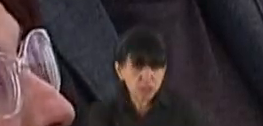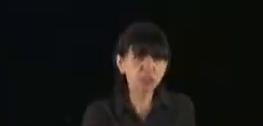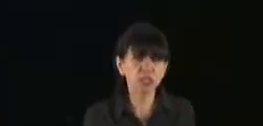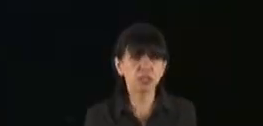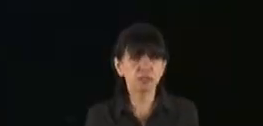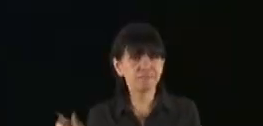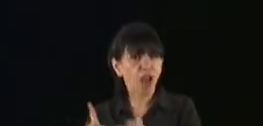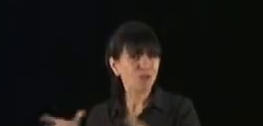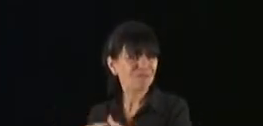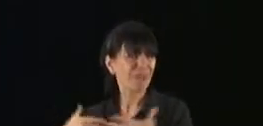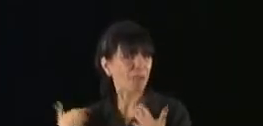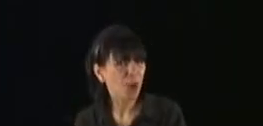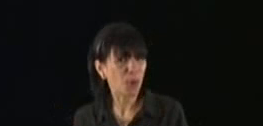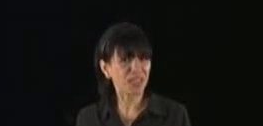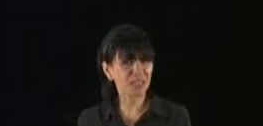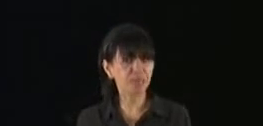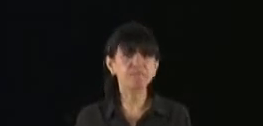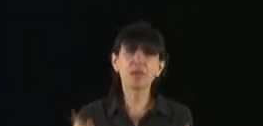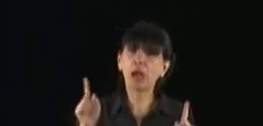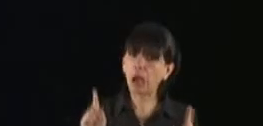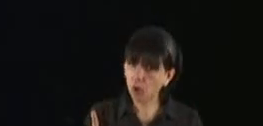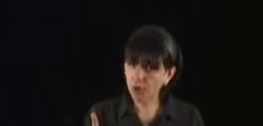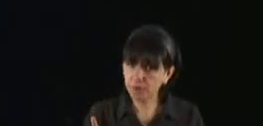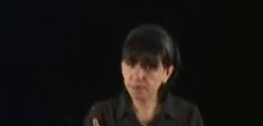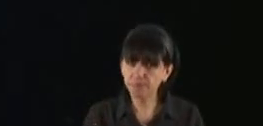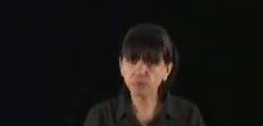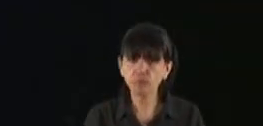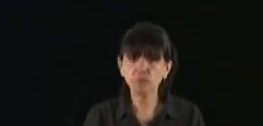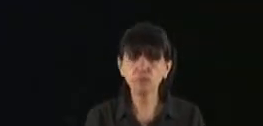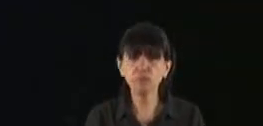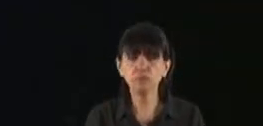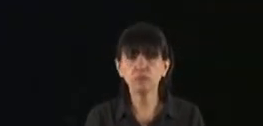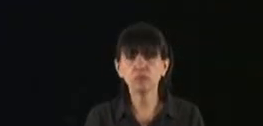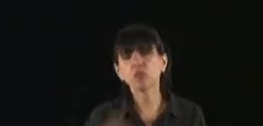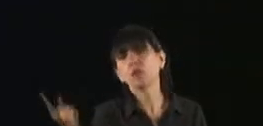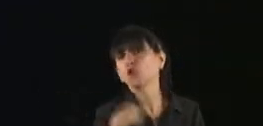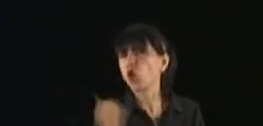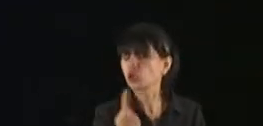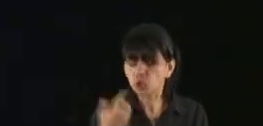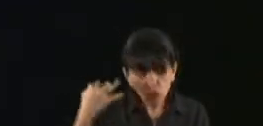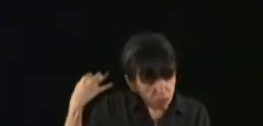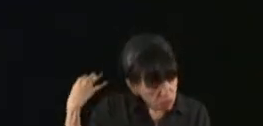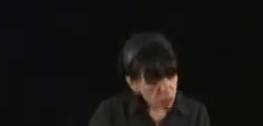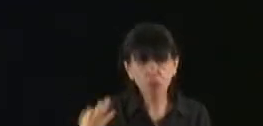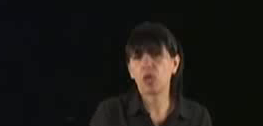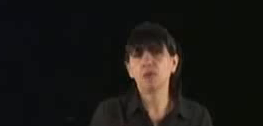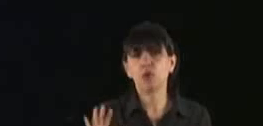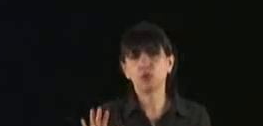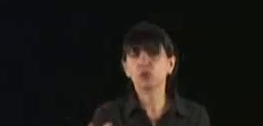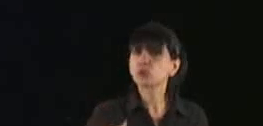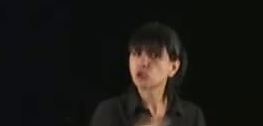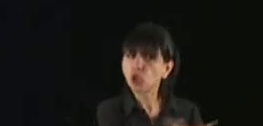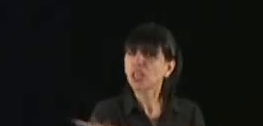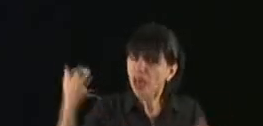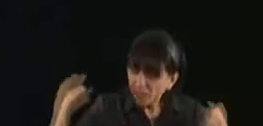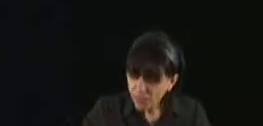Claro que lo estamos. Ahora, el deber que tenemos como sociedad y el deber que